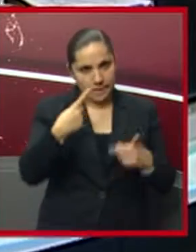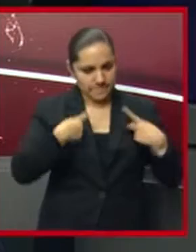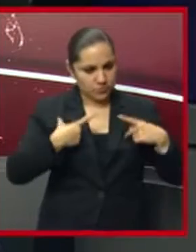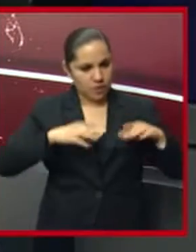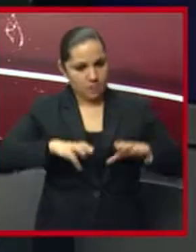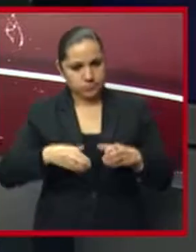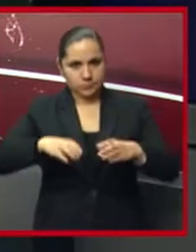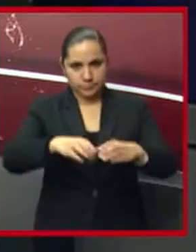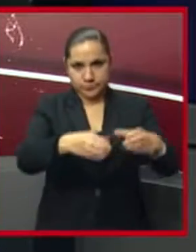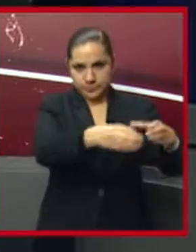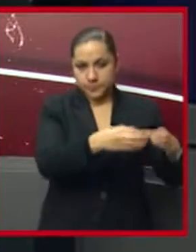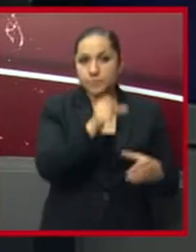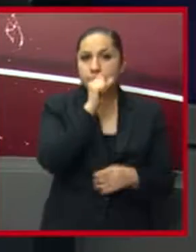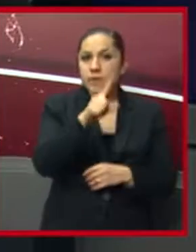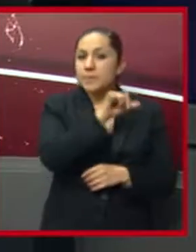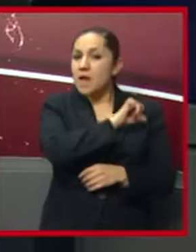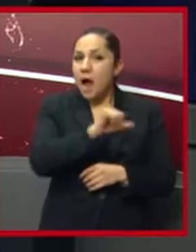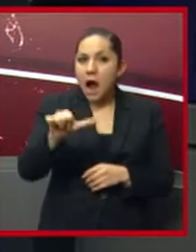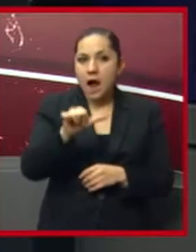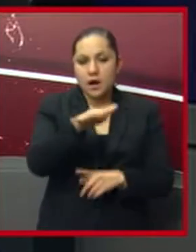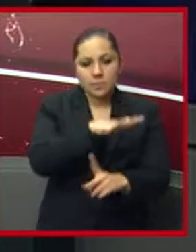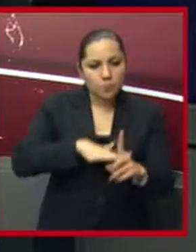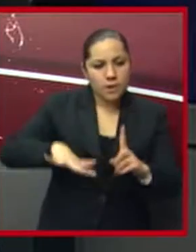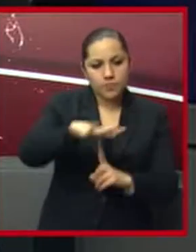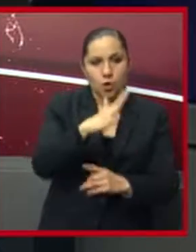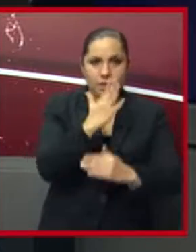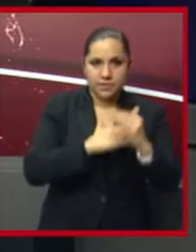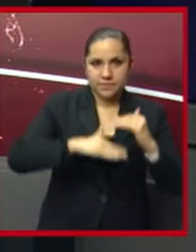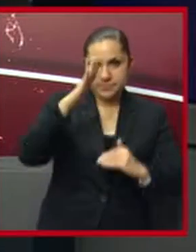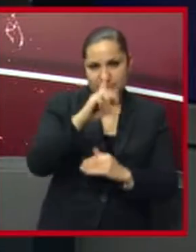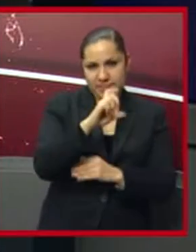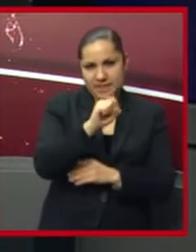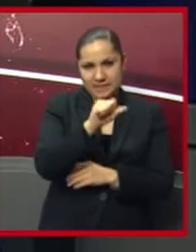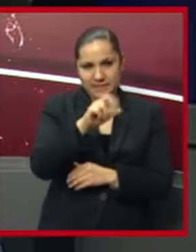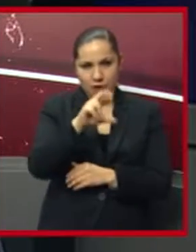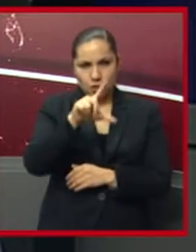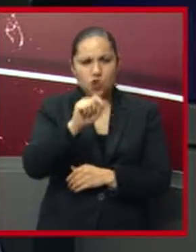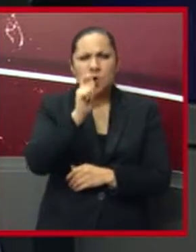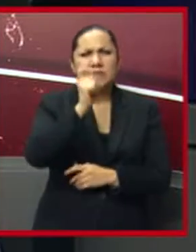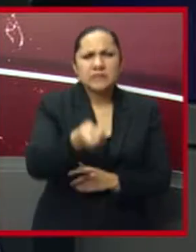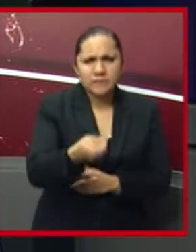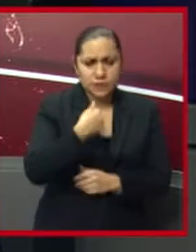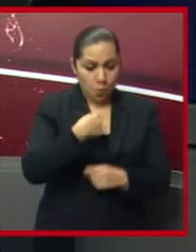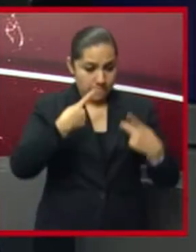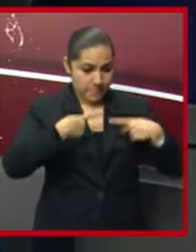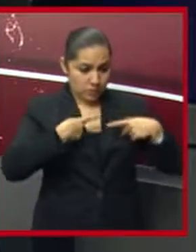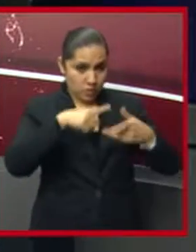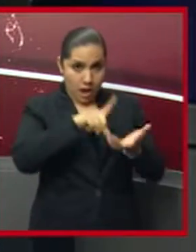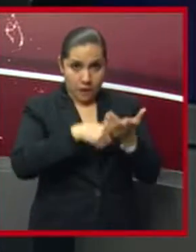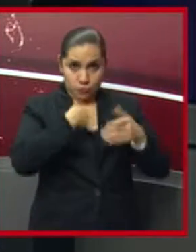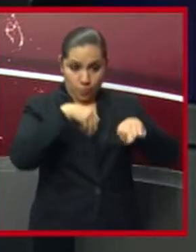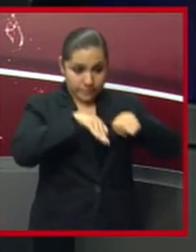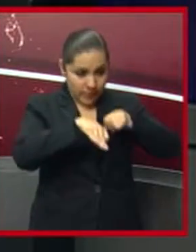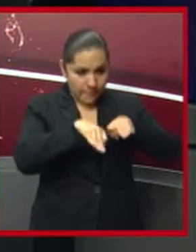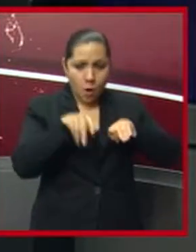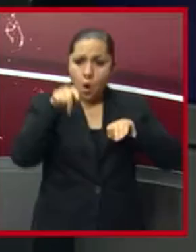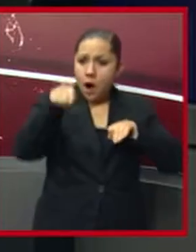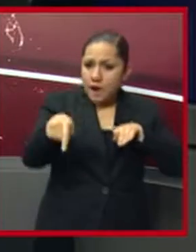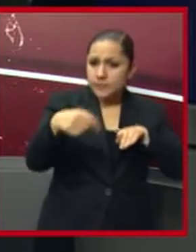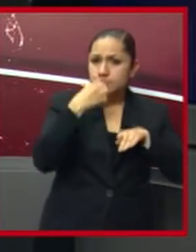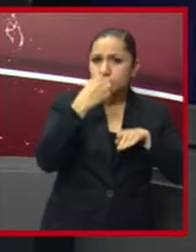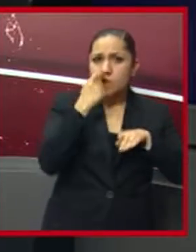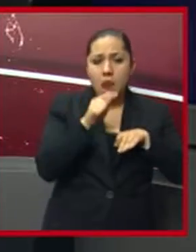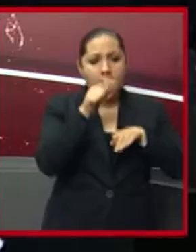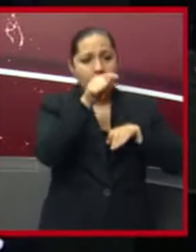desarrollo. ¿Qué quiere decir los polos de desarrollo? Que tú en tu lugar de trabajo puedas tener cerca un hospital, puedas tener cerca una escuela, puedas tener cerca